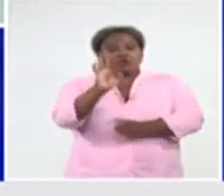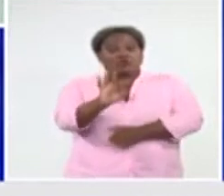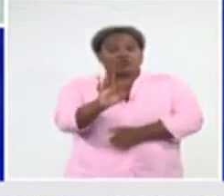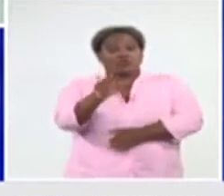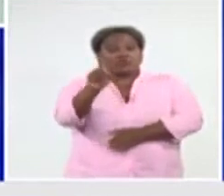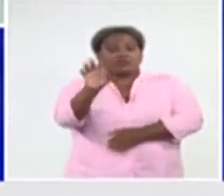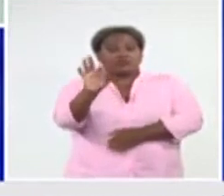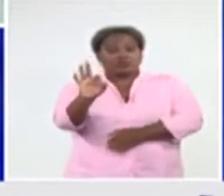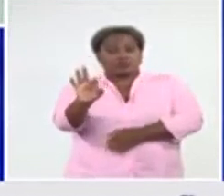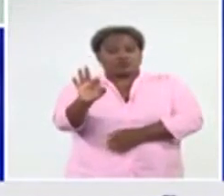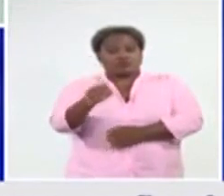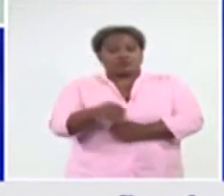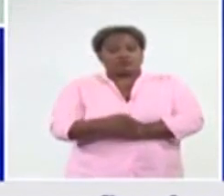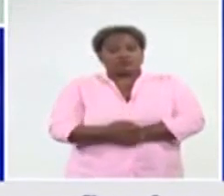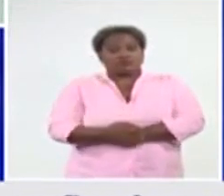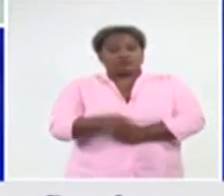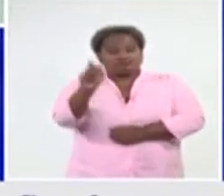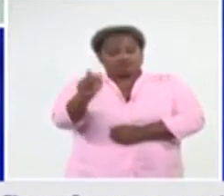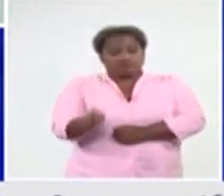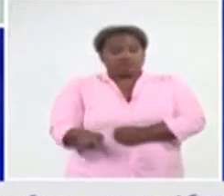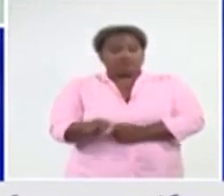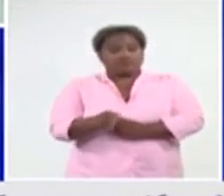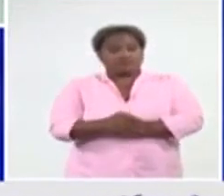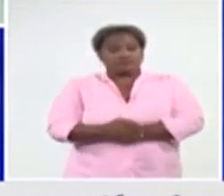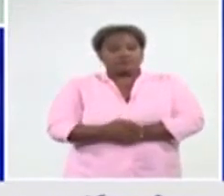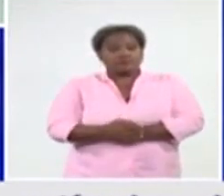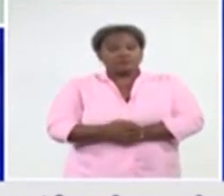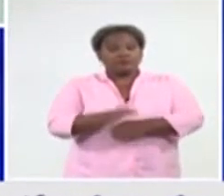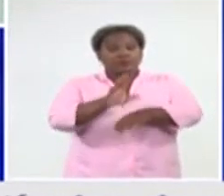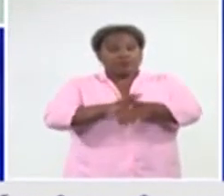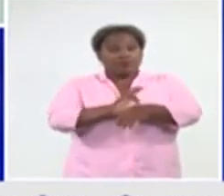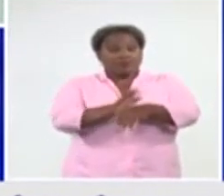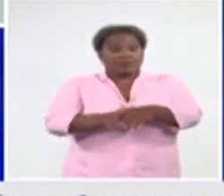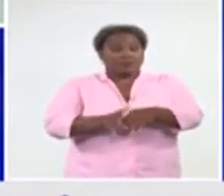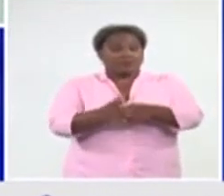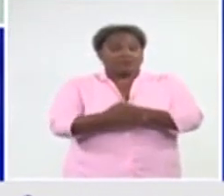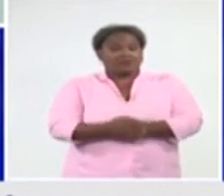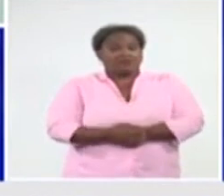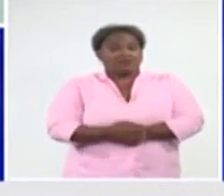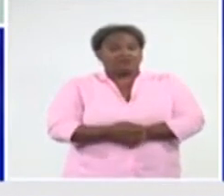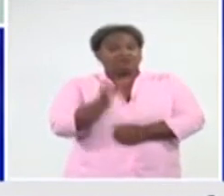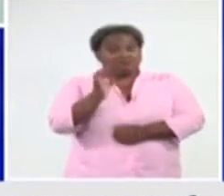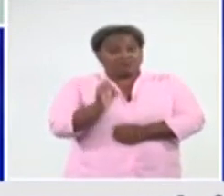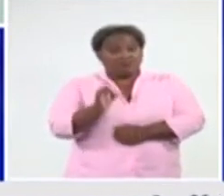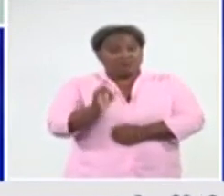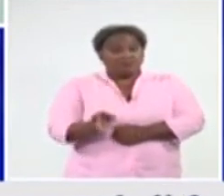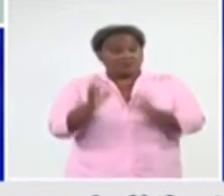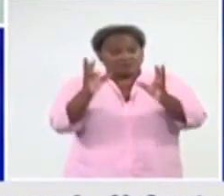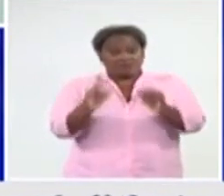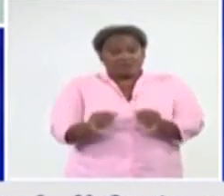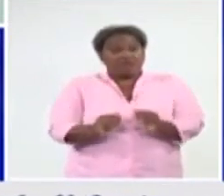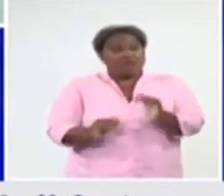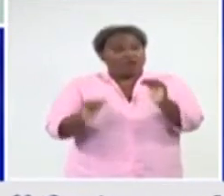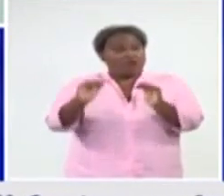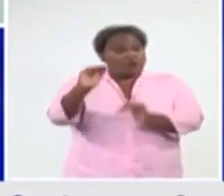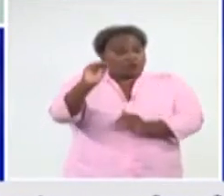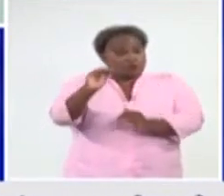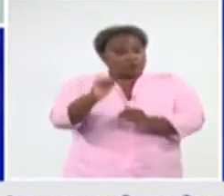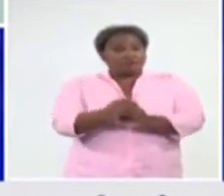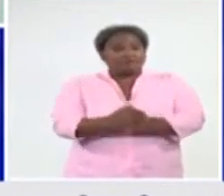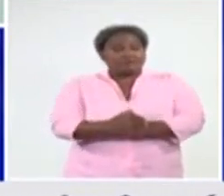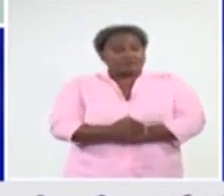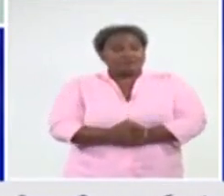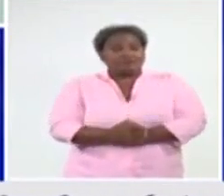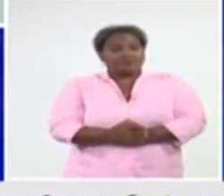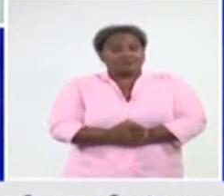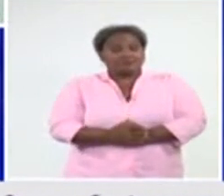196.818 personas con esta enfermedad. Realmente cifras extremadamente elevadas.